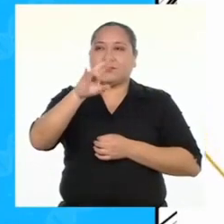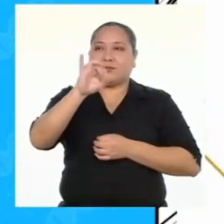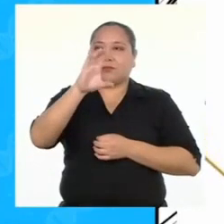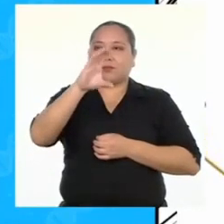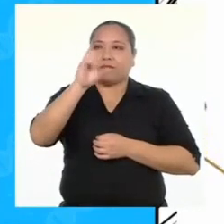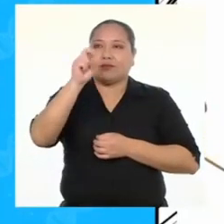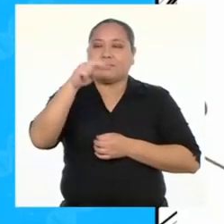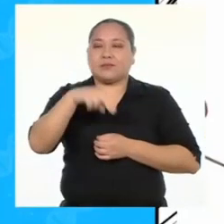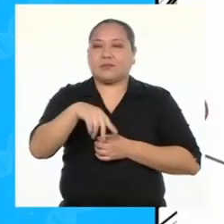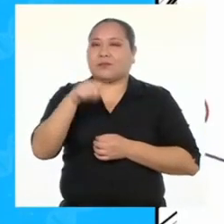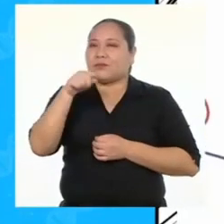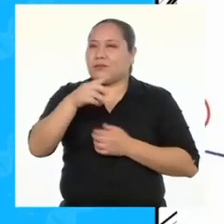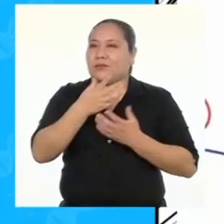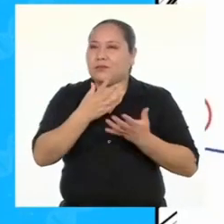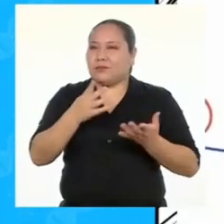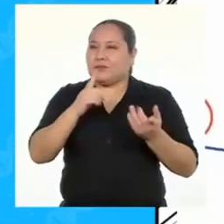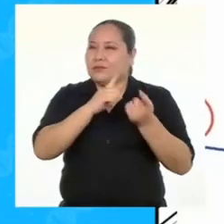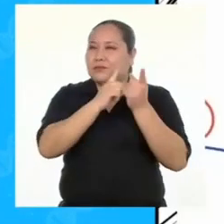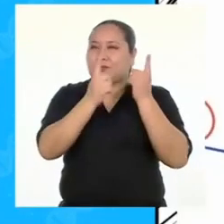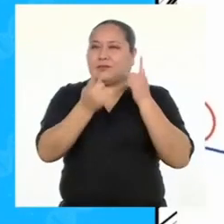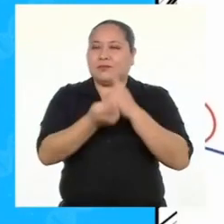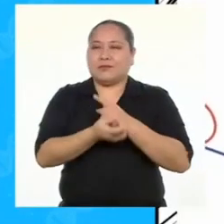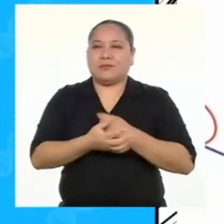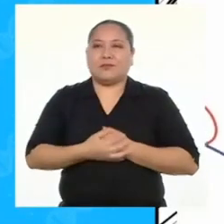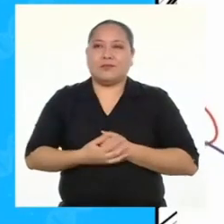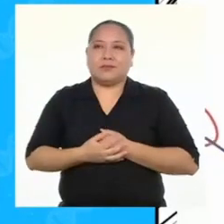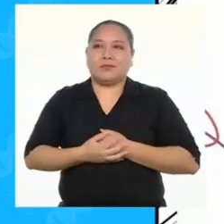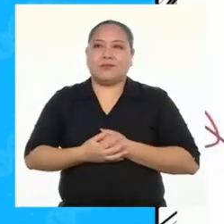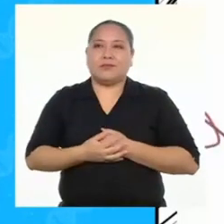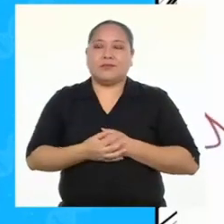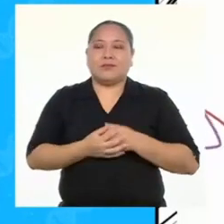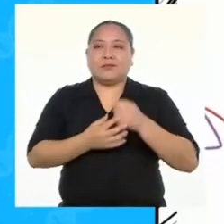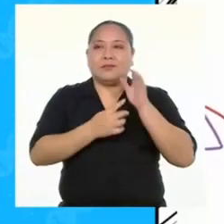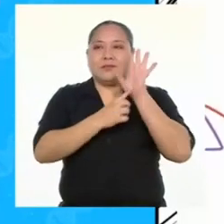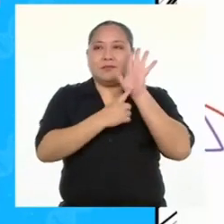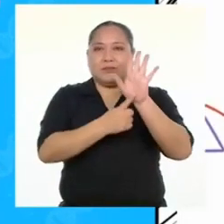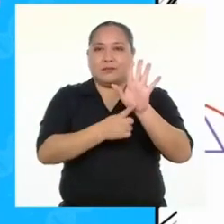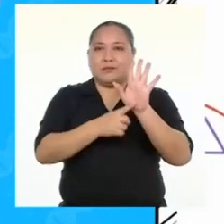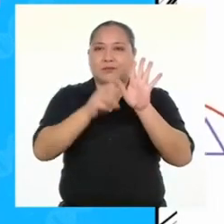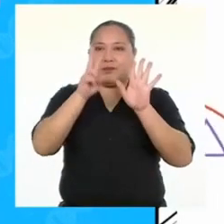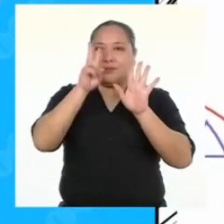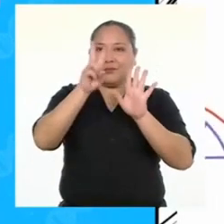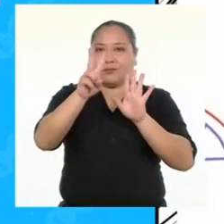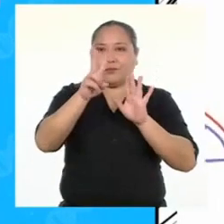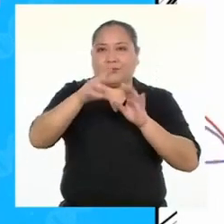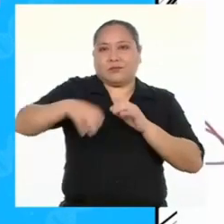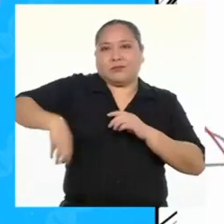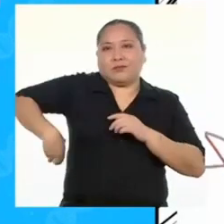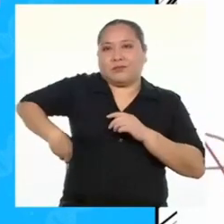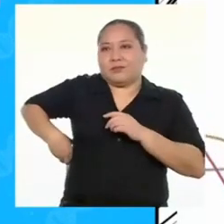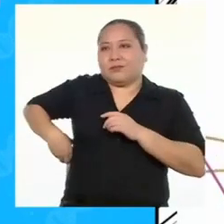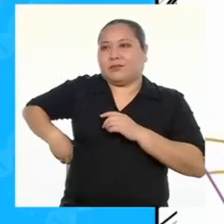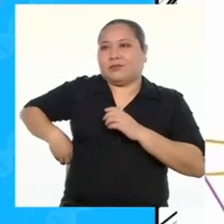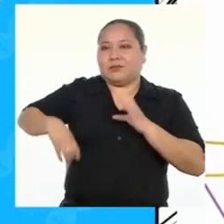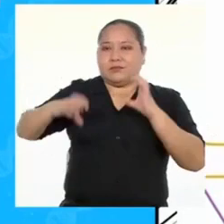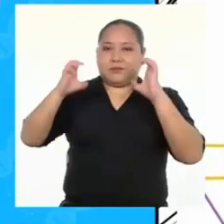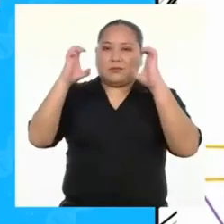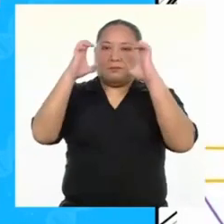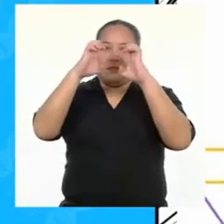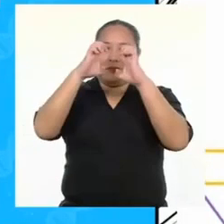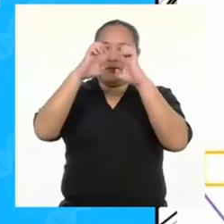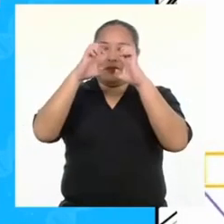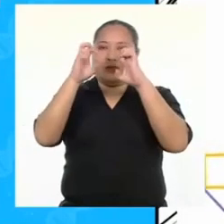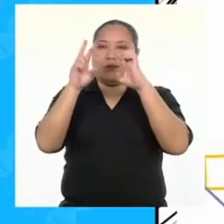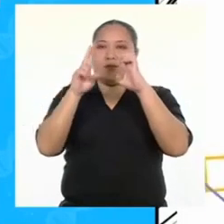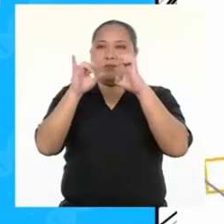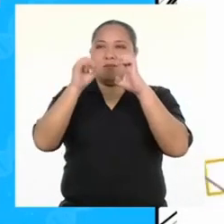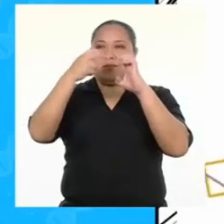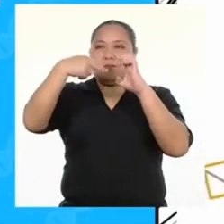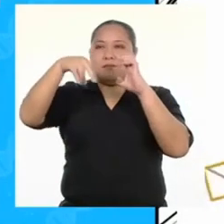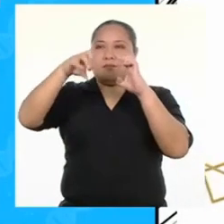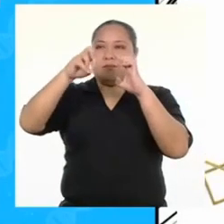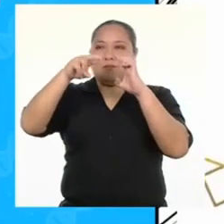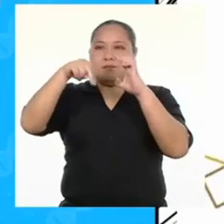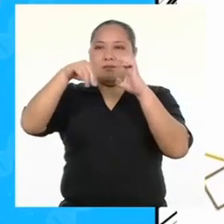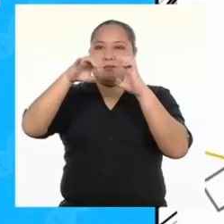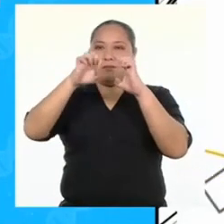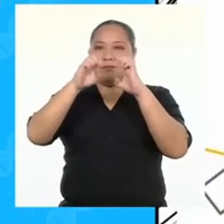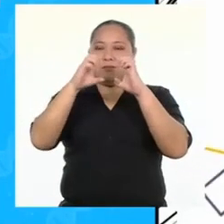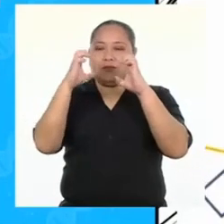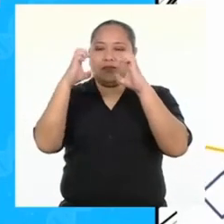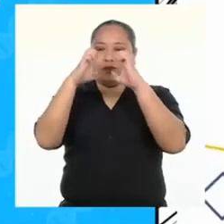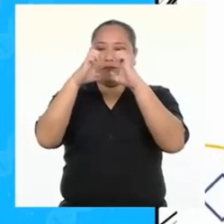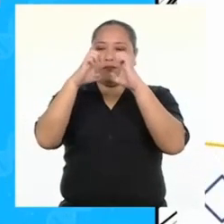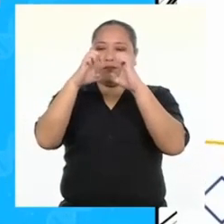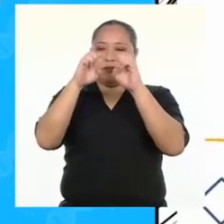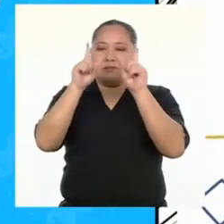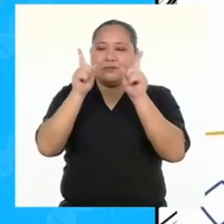mamíferos, las cosas cambian un poco, pues se presentan dos riñones con forma de habichuela, cada uno de